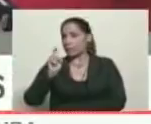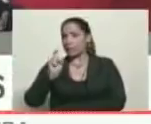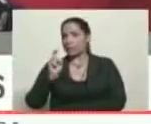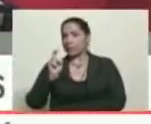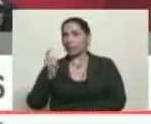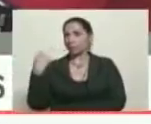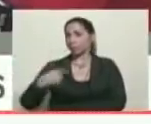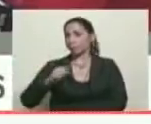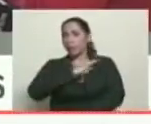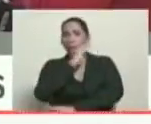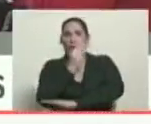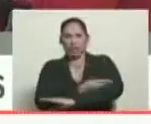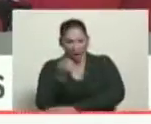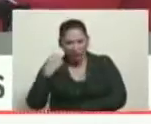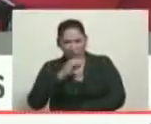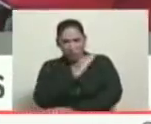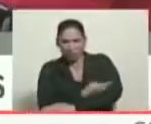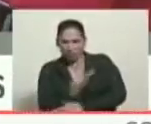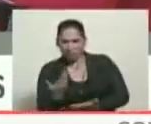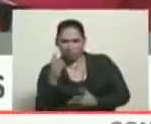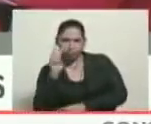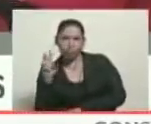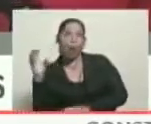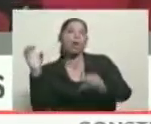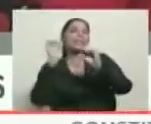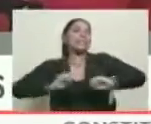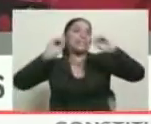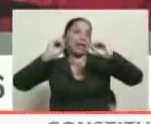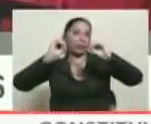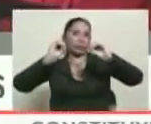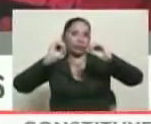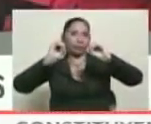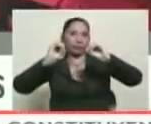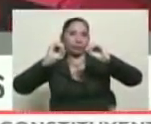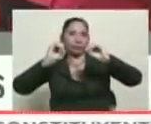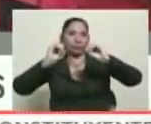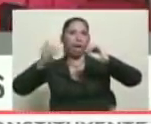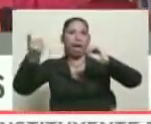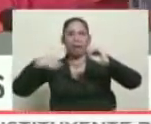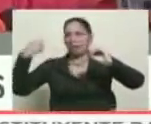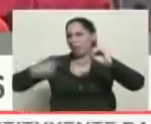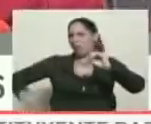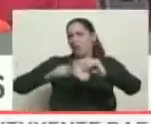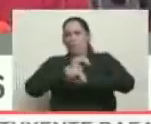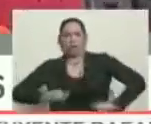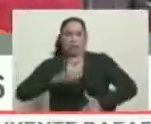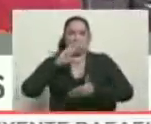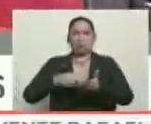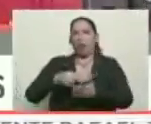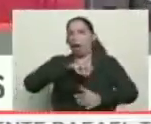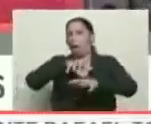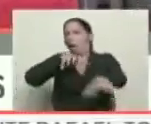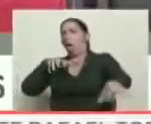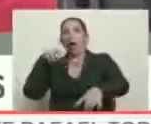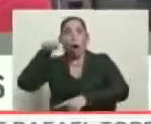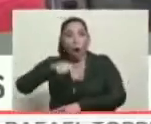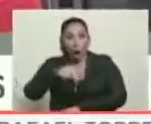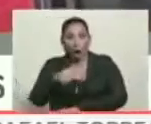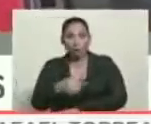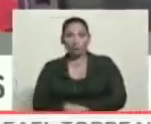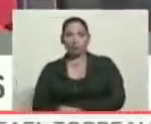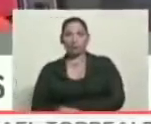fuerza. Ayer tuvo fuerza, cero. Ayer dijo que tenía la Fuerza Armada y que iban a salir por millones.